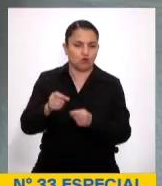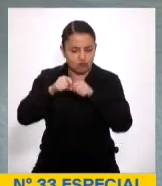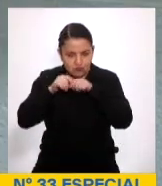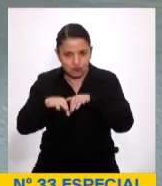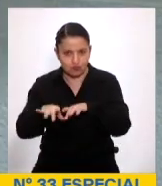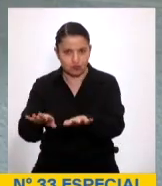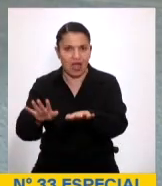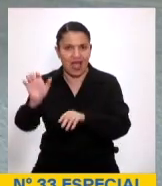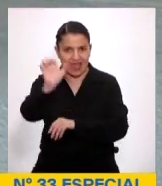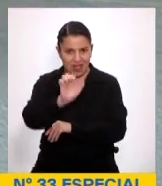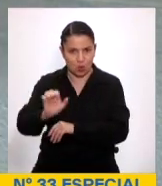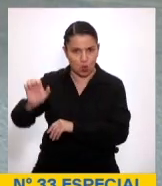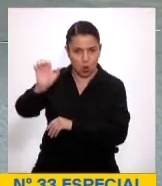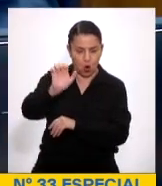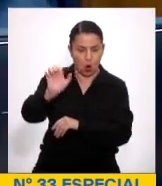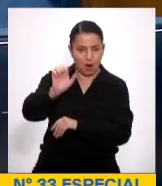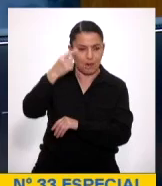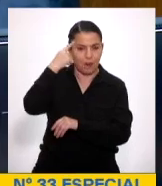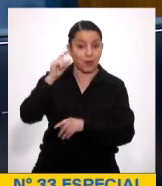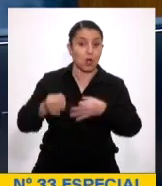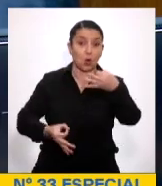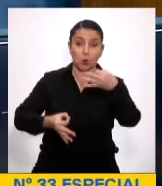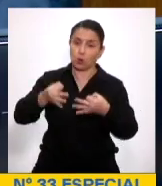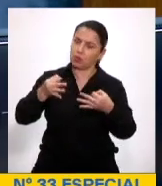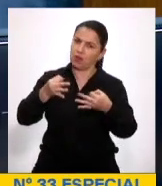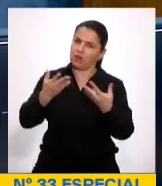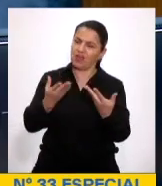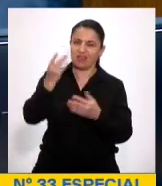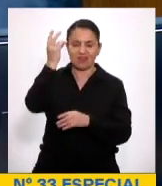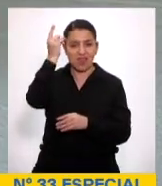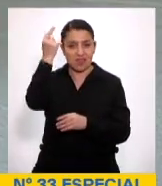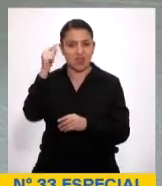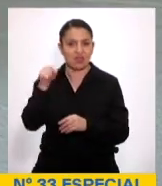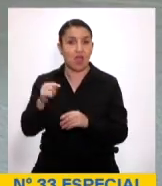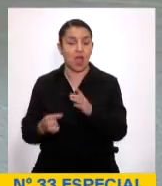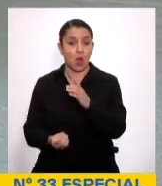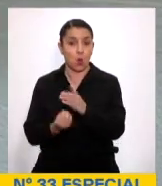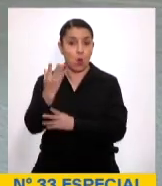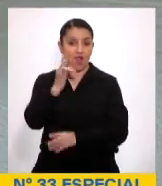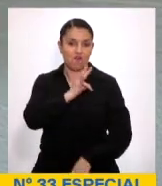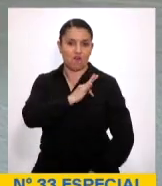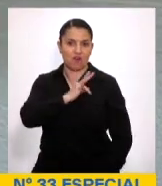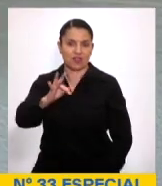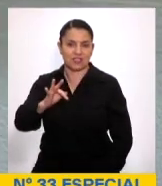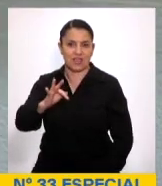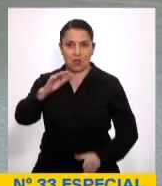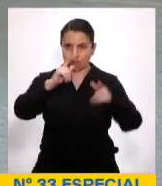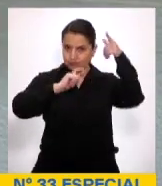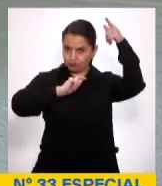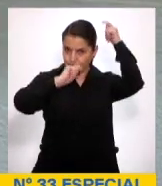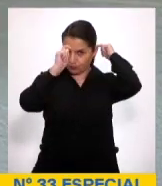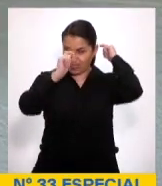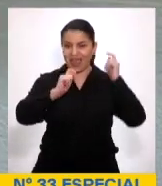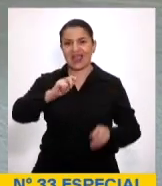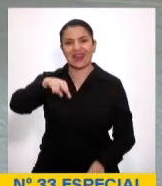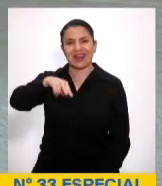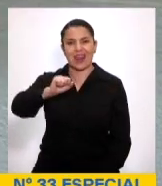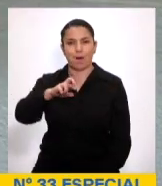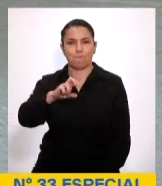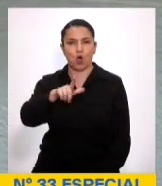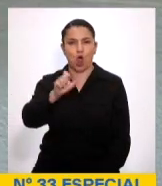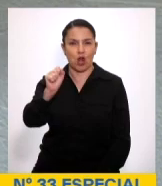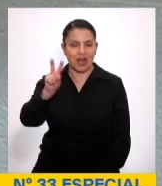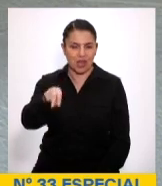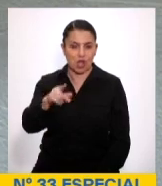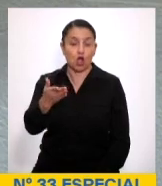justamente se dio la extraña paradoja que en razón de este nuevo emperador francés Napoleón buenaparte nuestro país y toda América